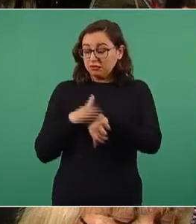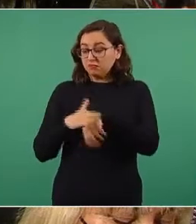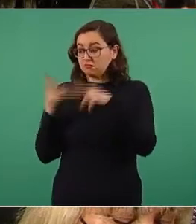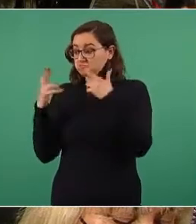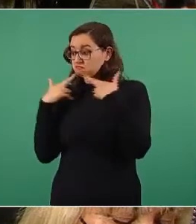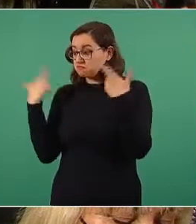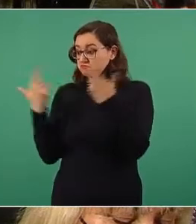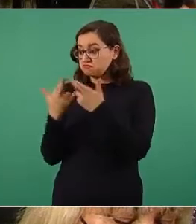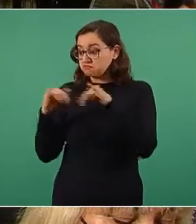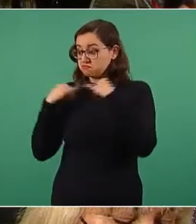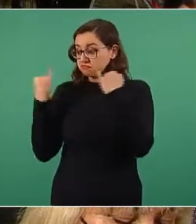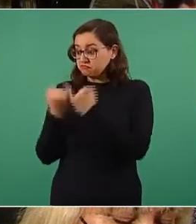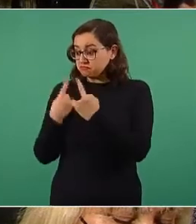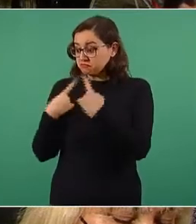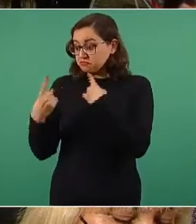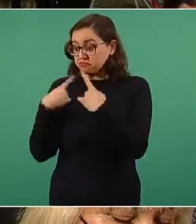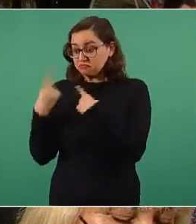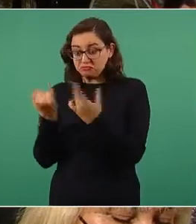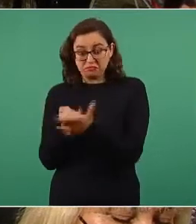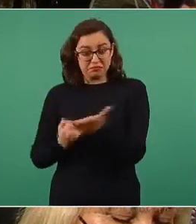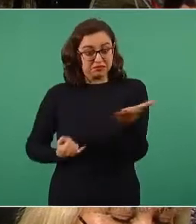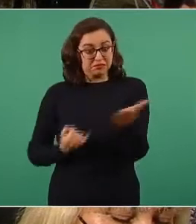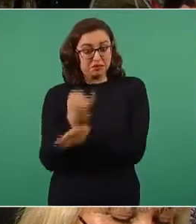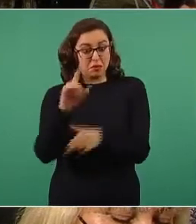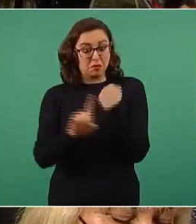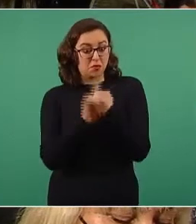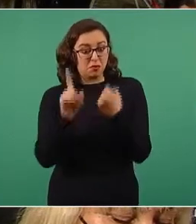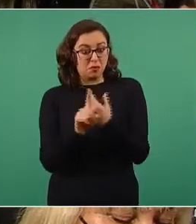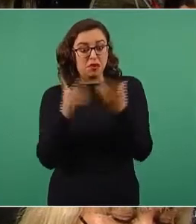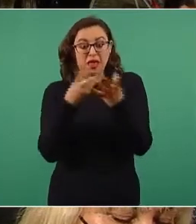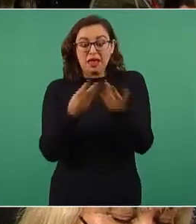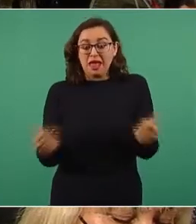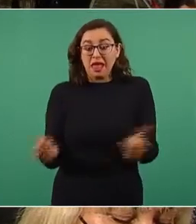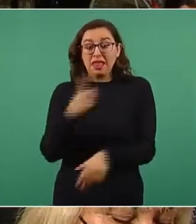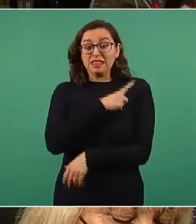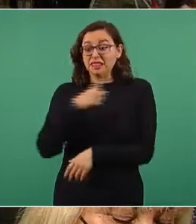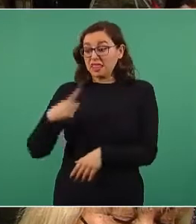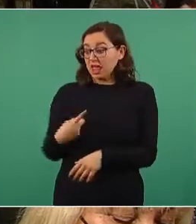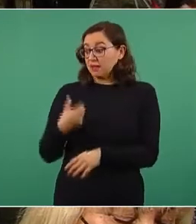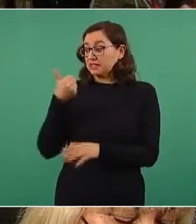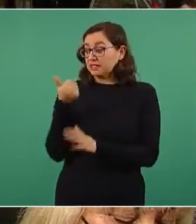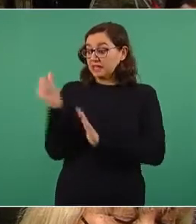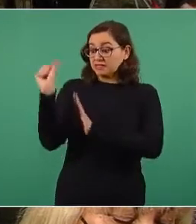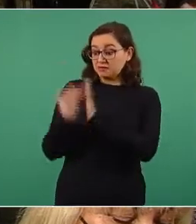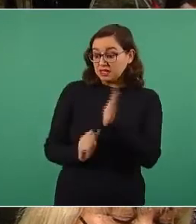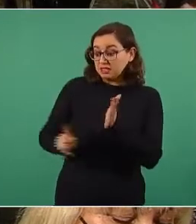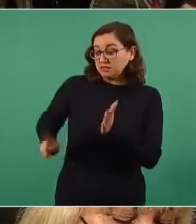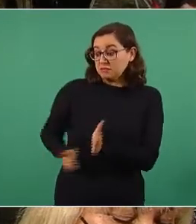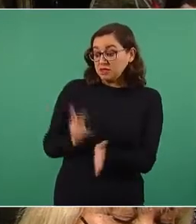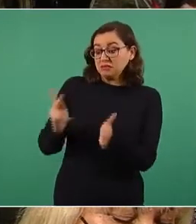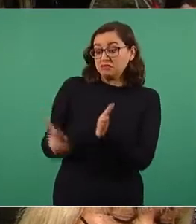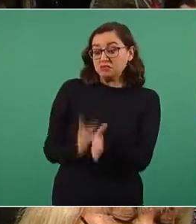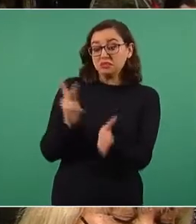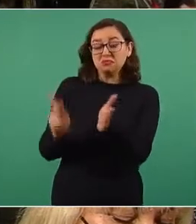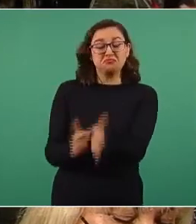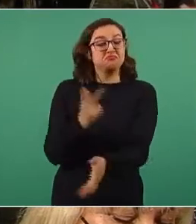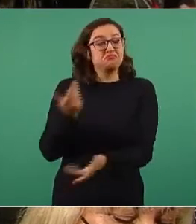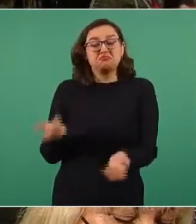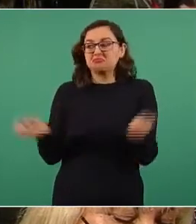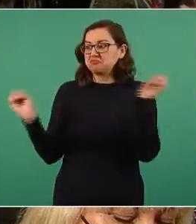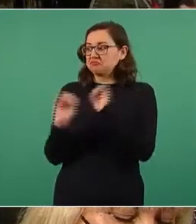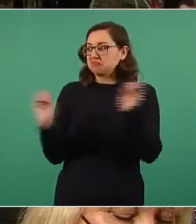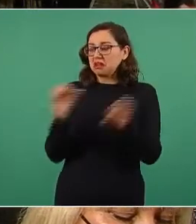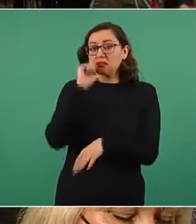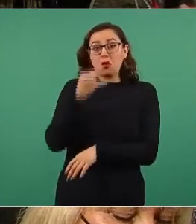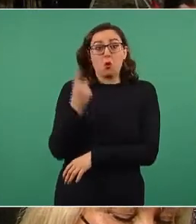sesionado, tiene que sesionar cada 6 meses y ha sesionado una vez en lo que va del gobierno. Podrían convocar